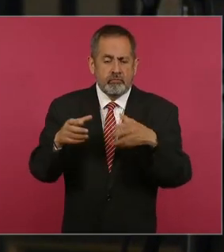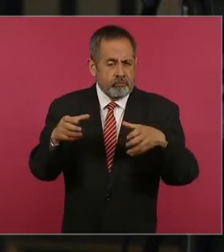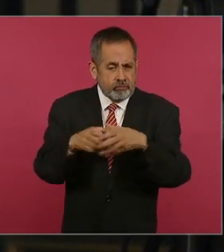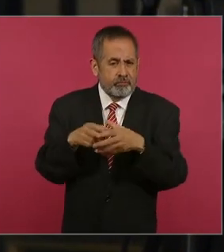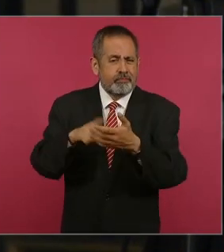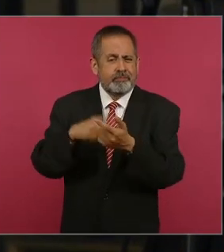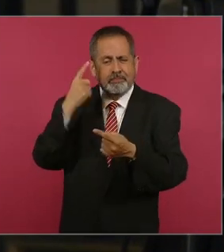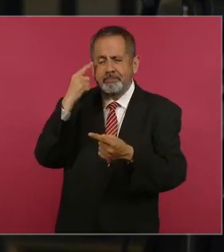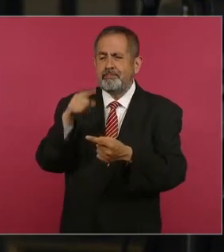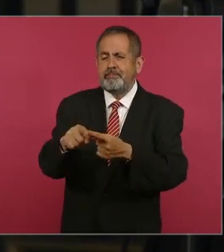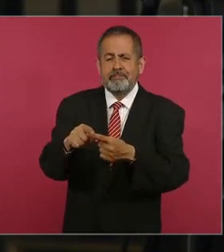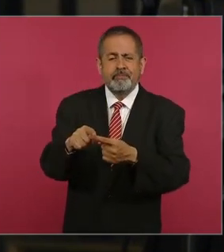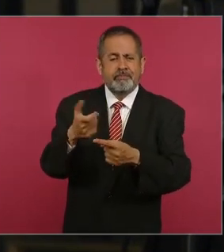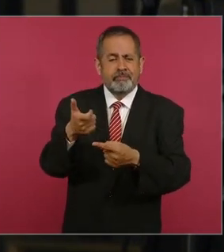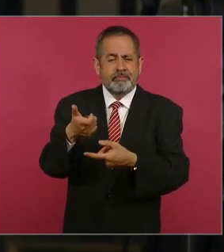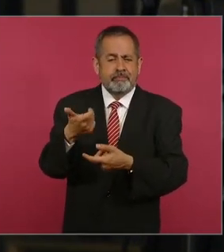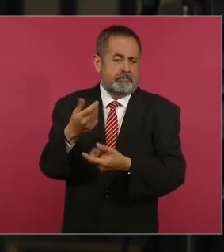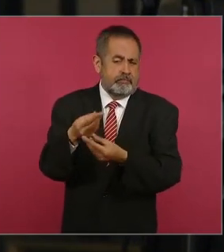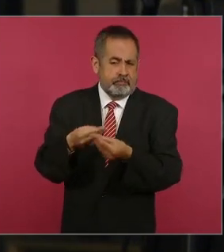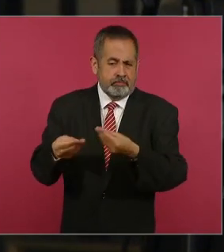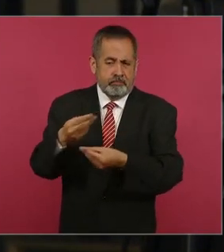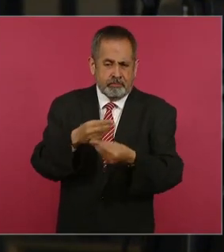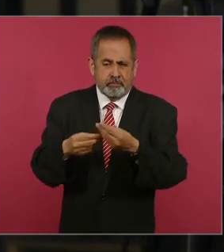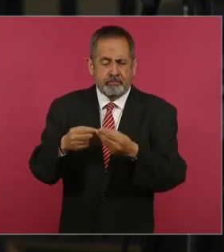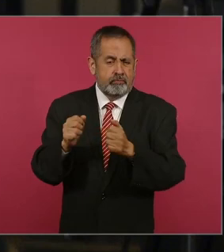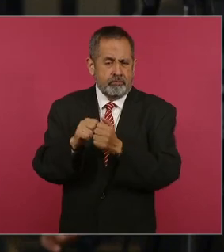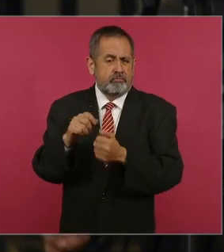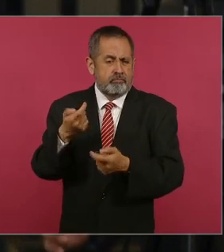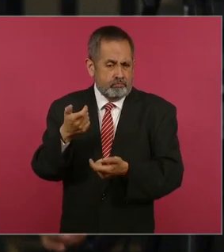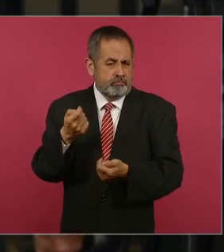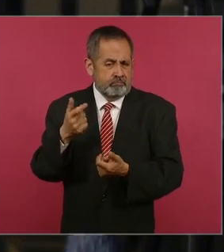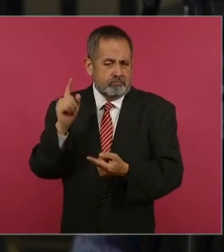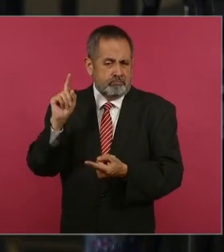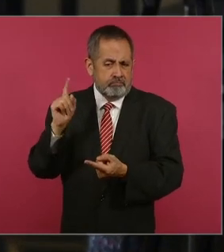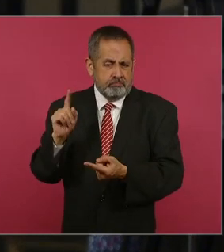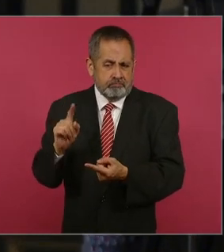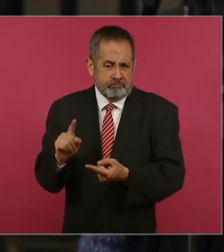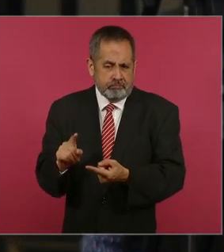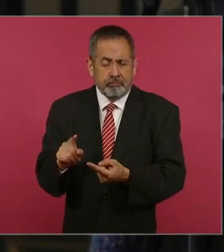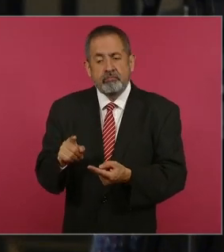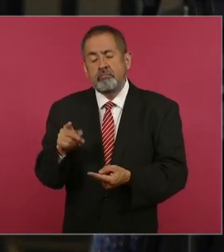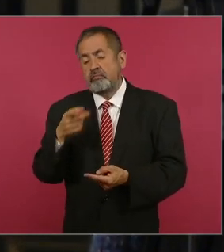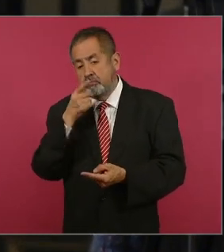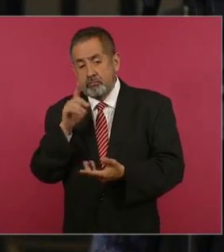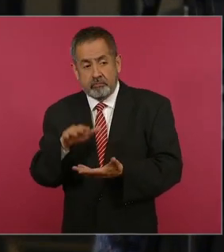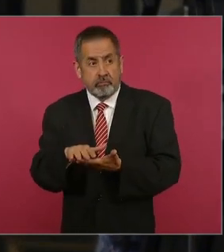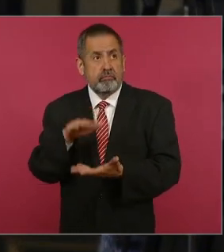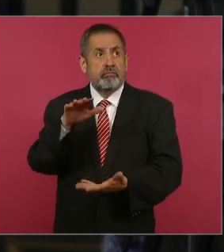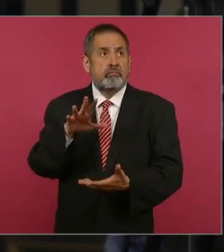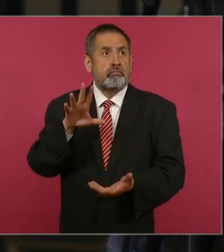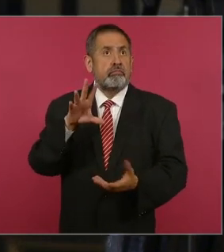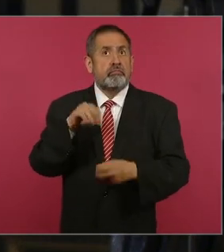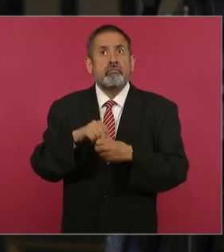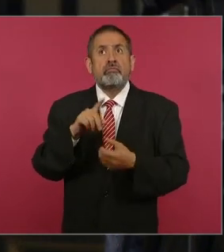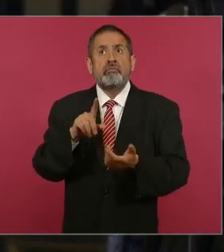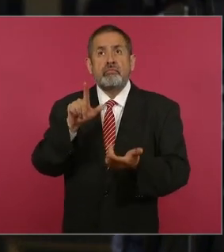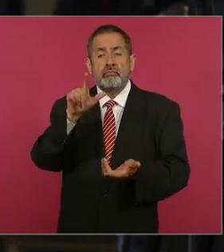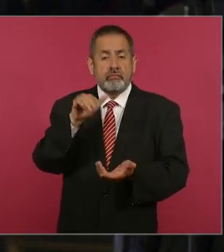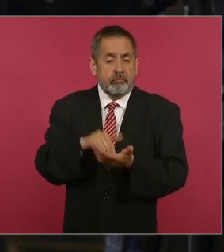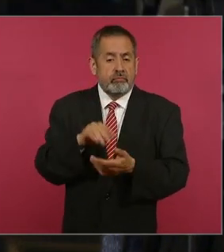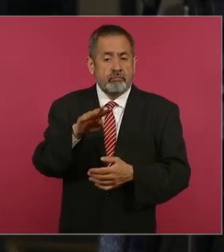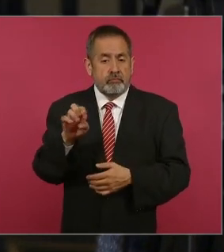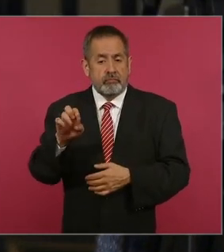coberturas cambiarias de forma gradual, el cual tiene un monto total de